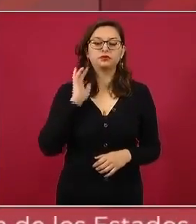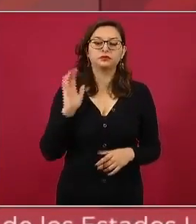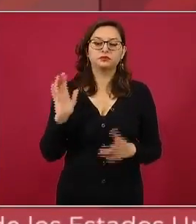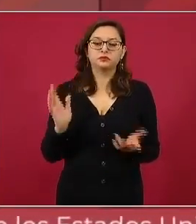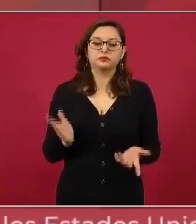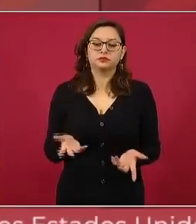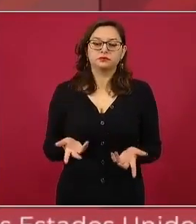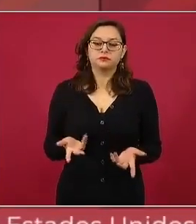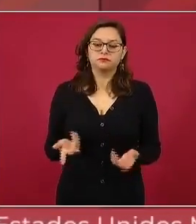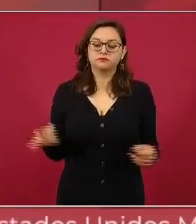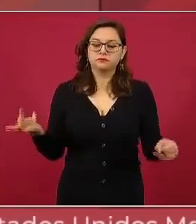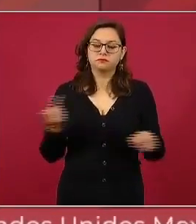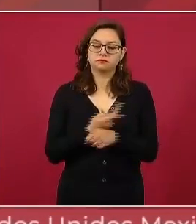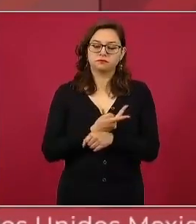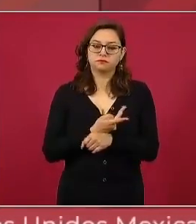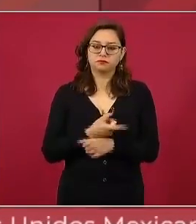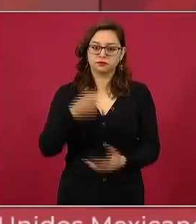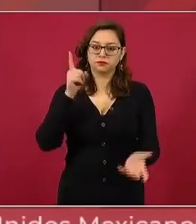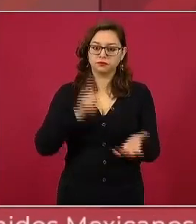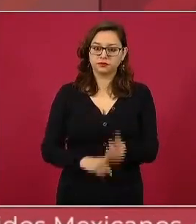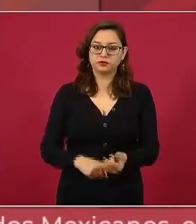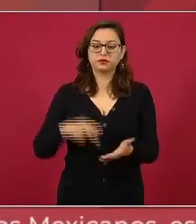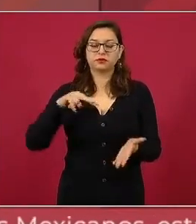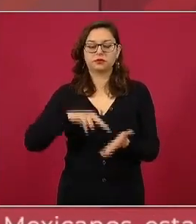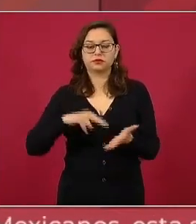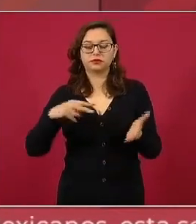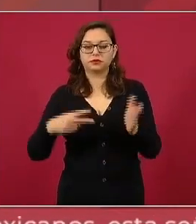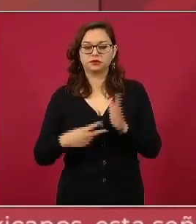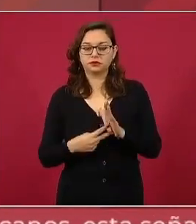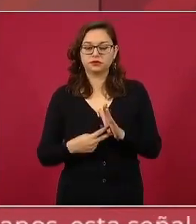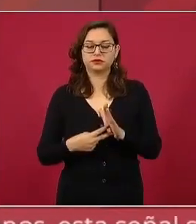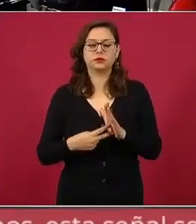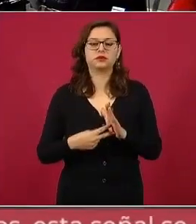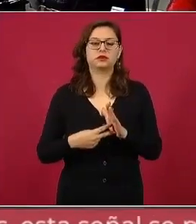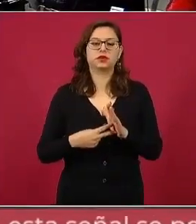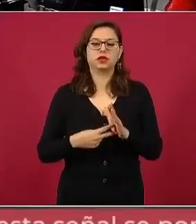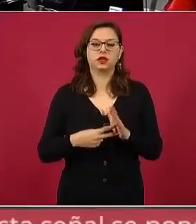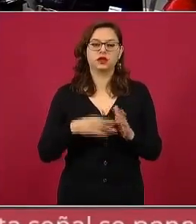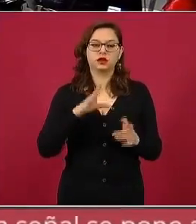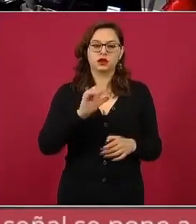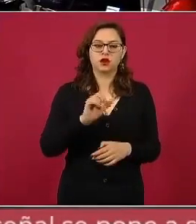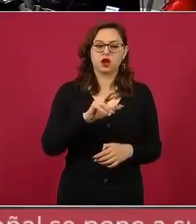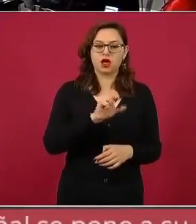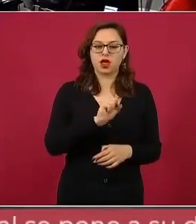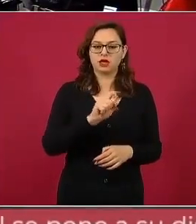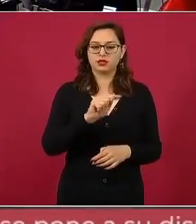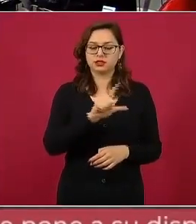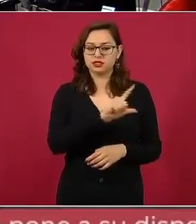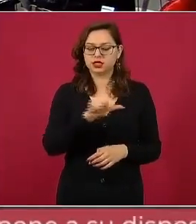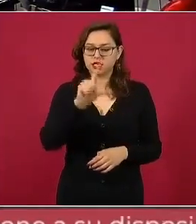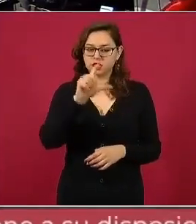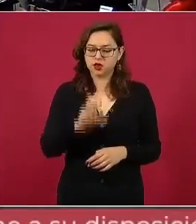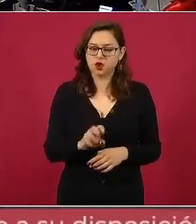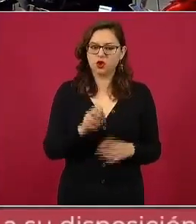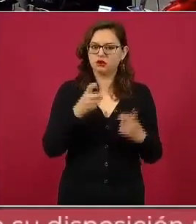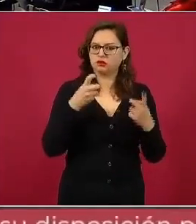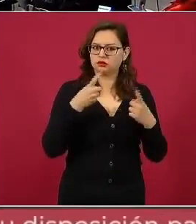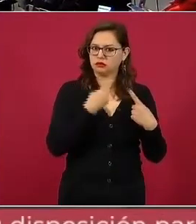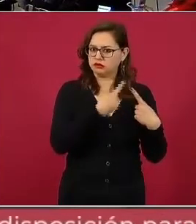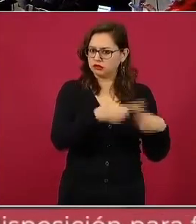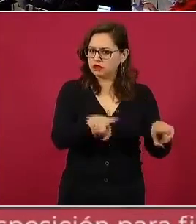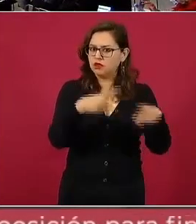ahí escribía el ingeniero Berto Castillo y varias gentes